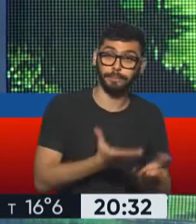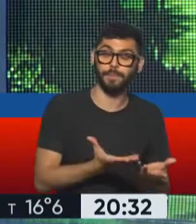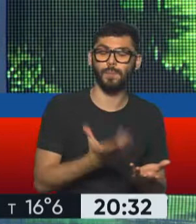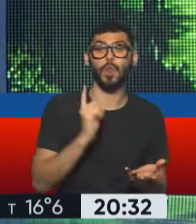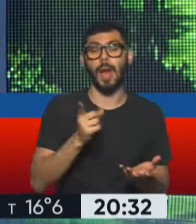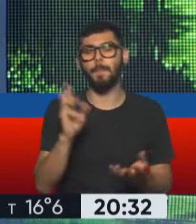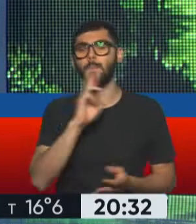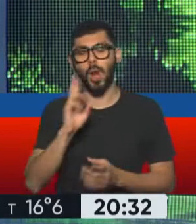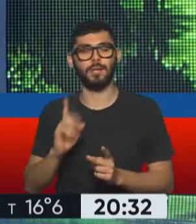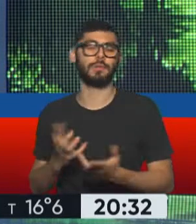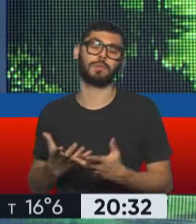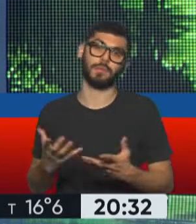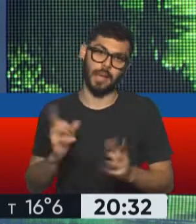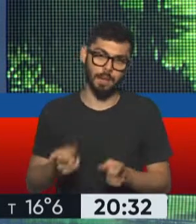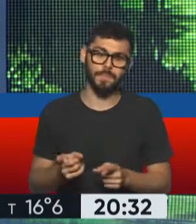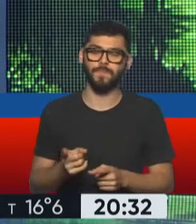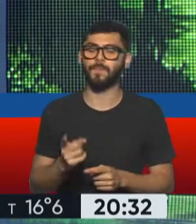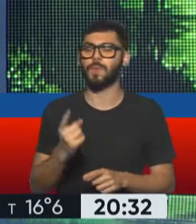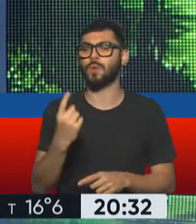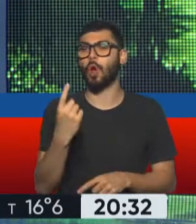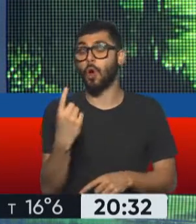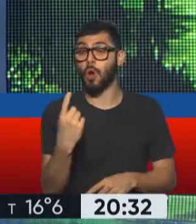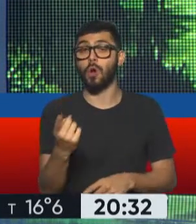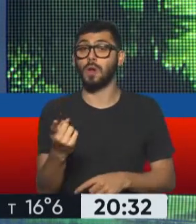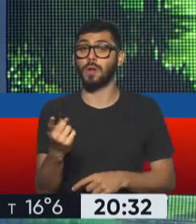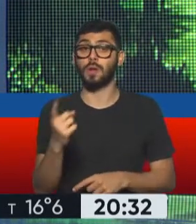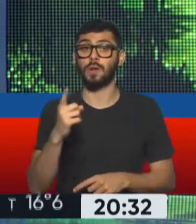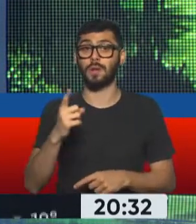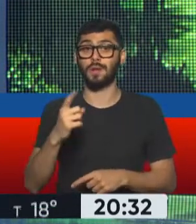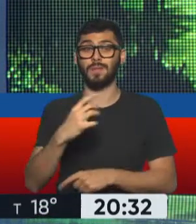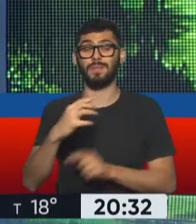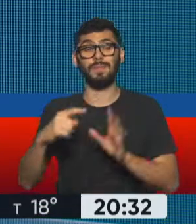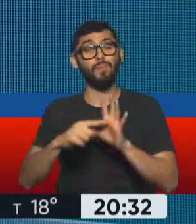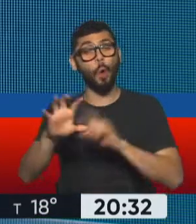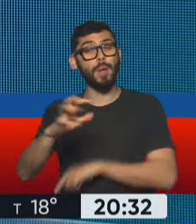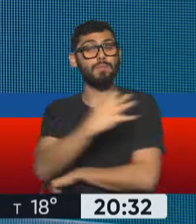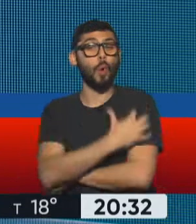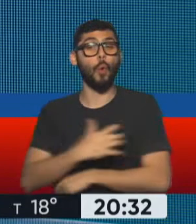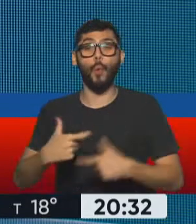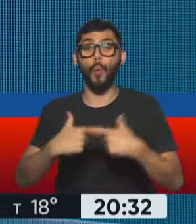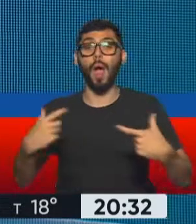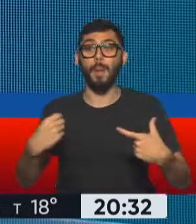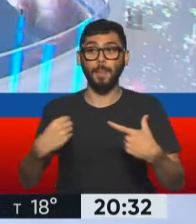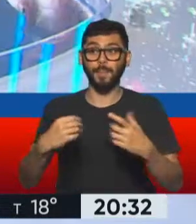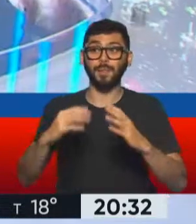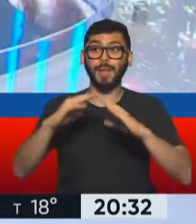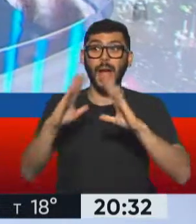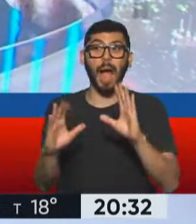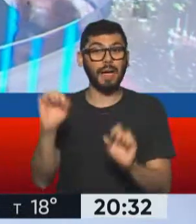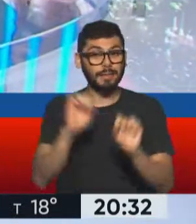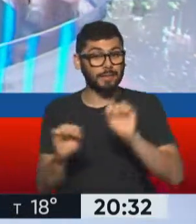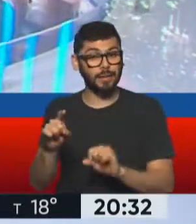las mujeres y uno de los grandes explicativos del aumento de la pobreza en la provincia tiene que ver con las trabajadoras de casas particulares que